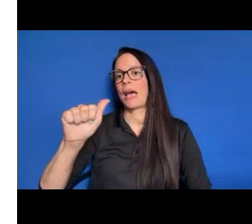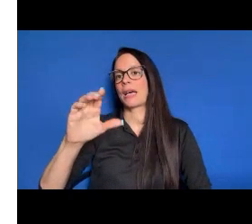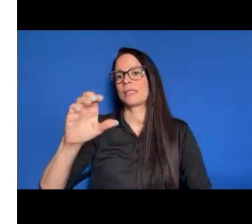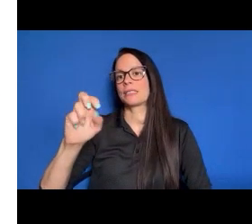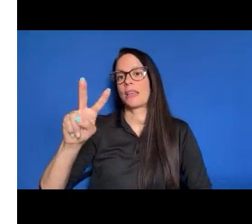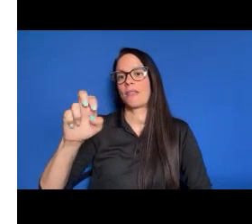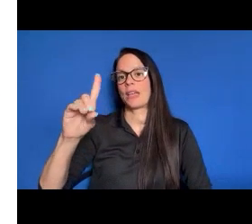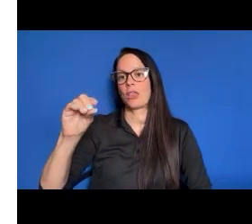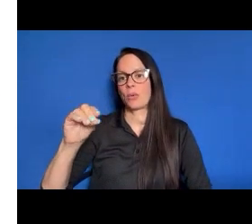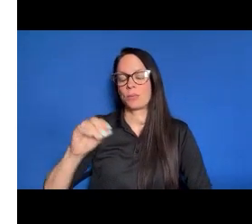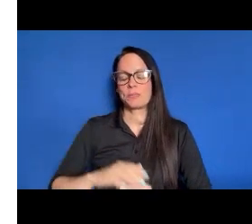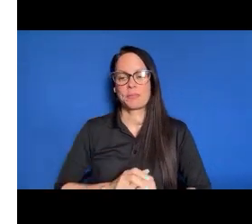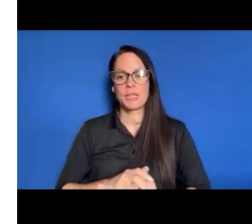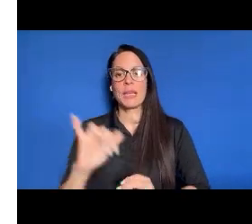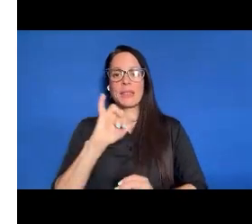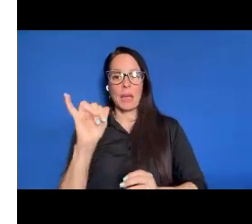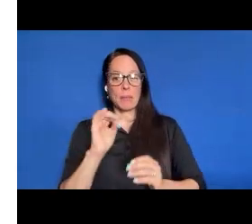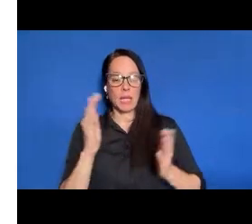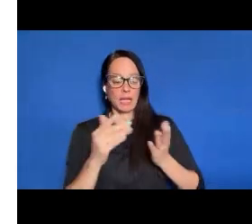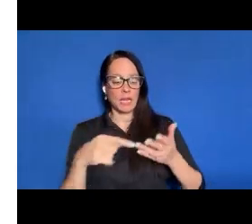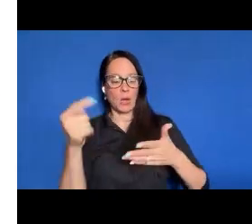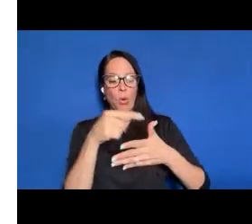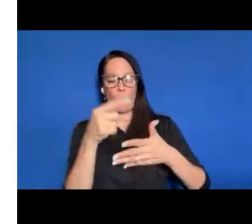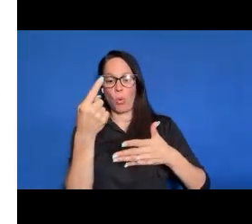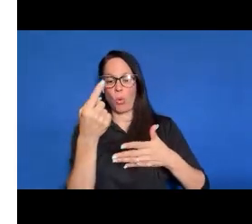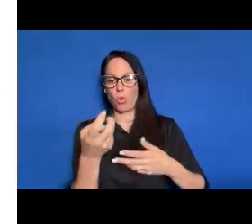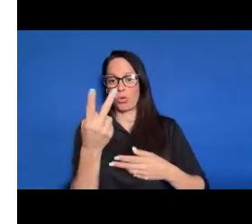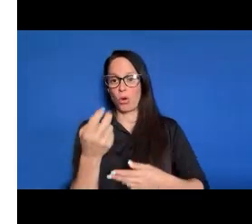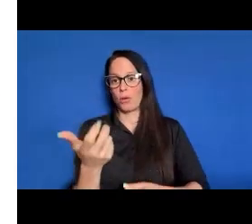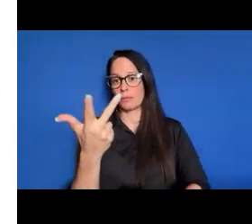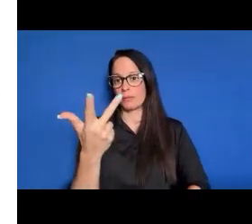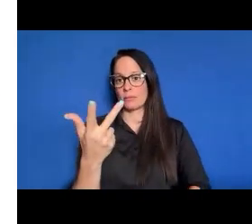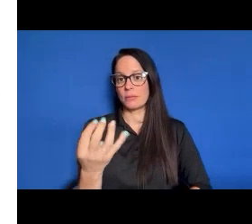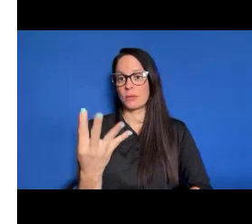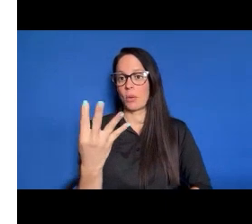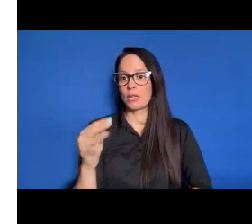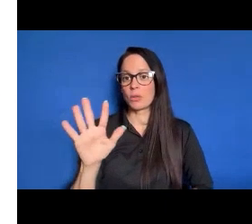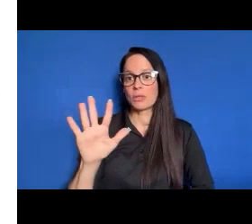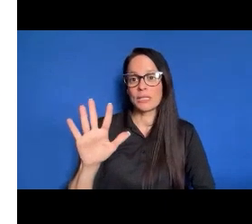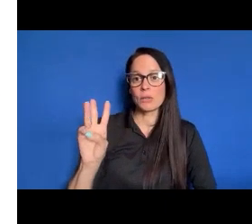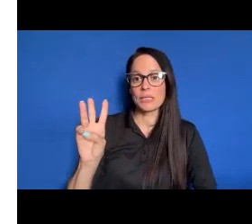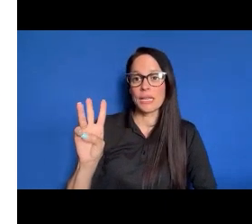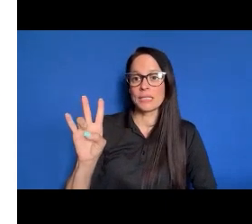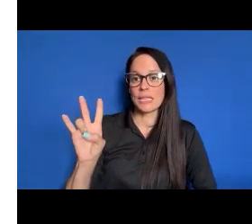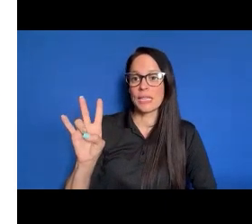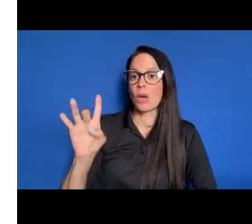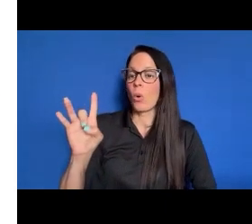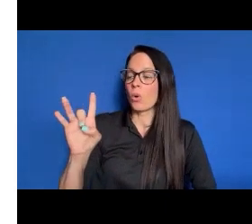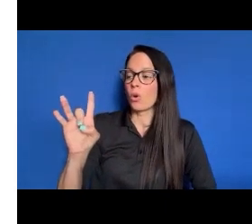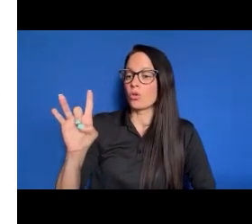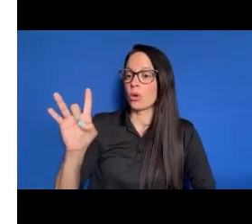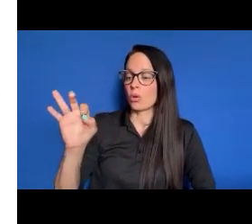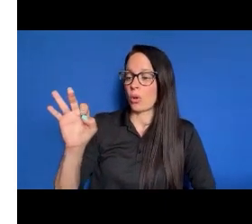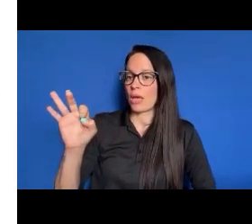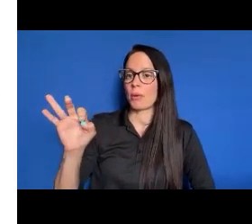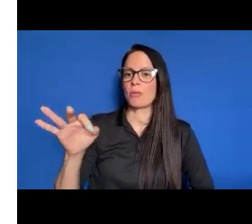Tenemos presente 1, 2, 3, 4, 5, 6, 7, 8, 9